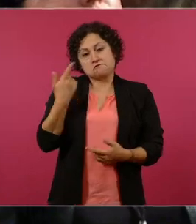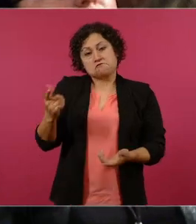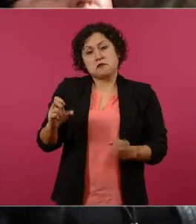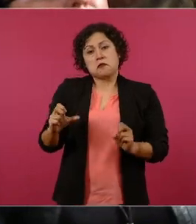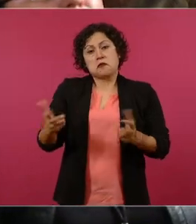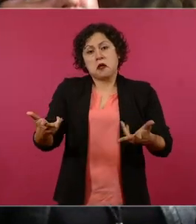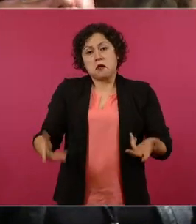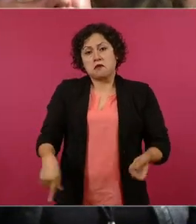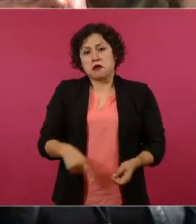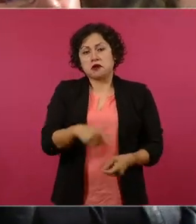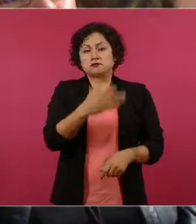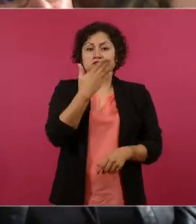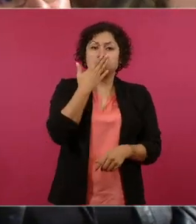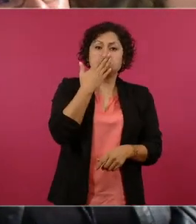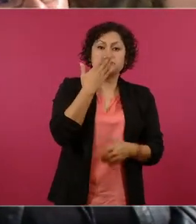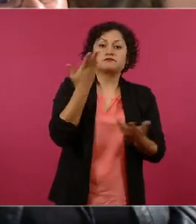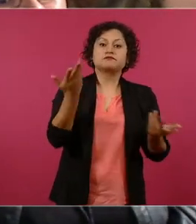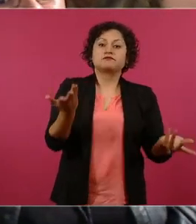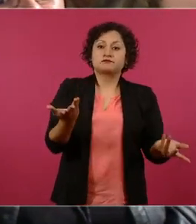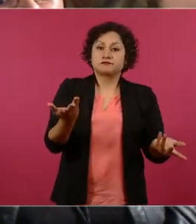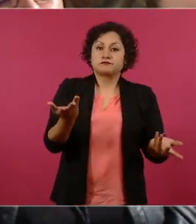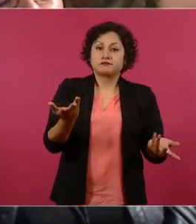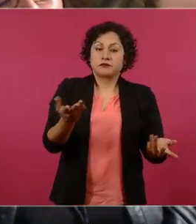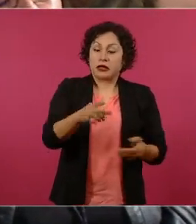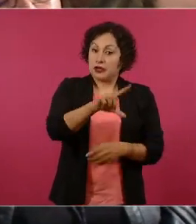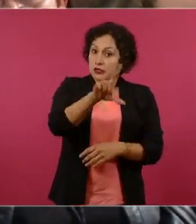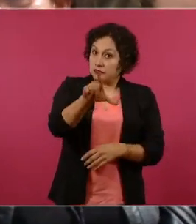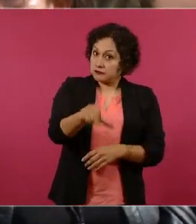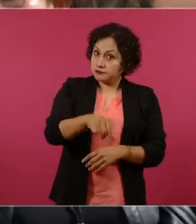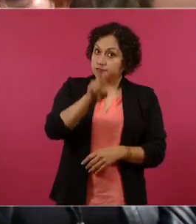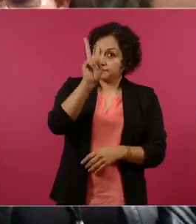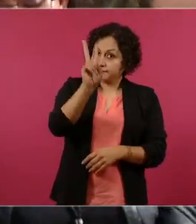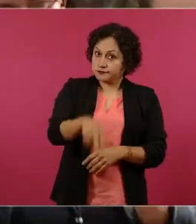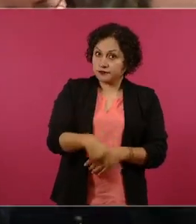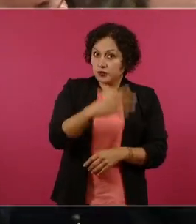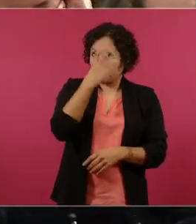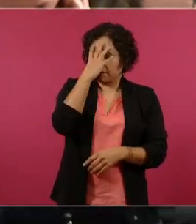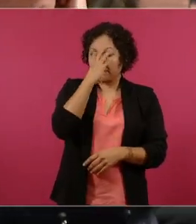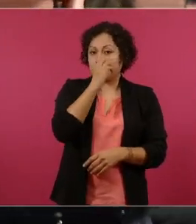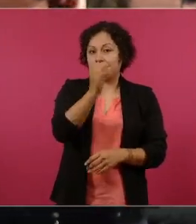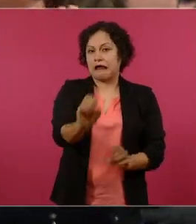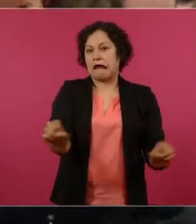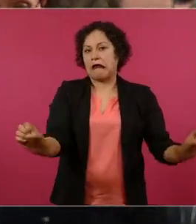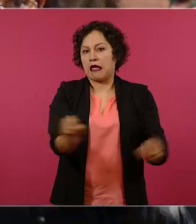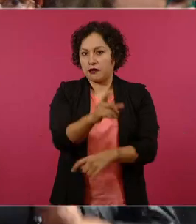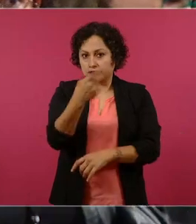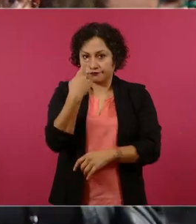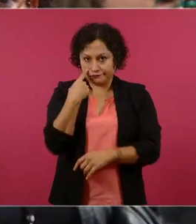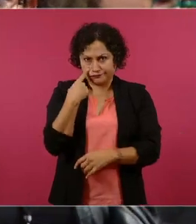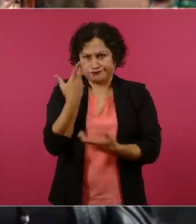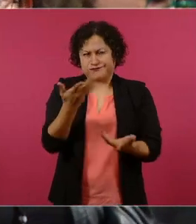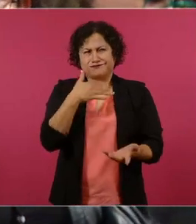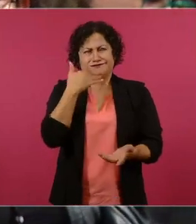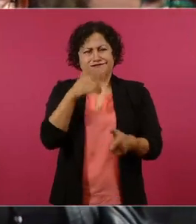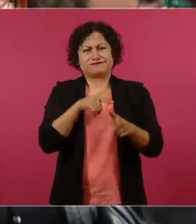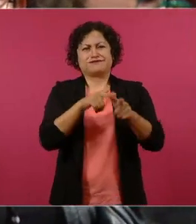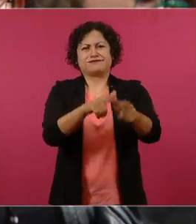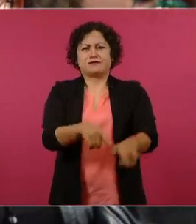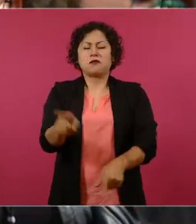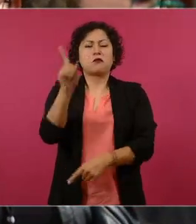Sonora y luego tienen el descaro fíjese Cómo se va a acabar la impunidad tiene el descaro esta muchacha alis